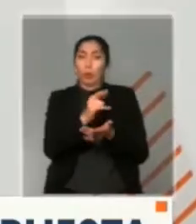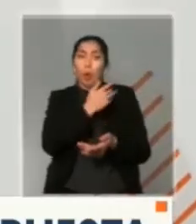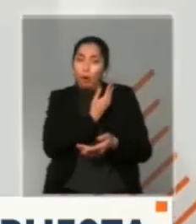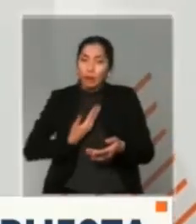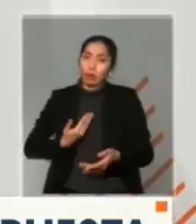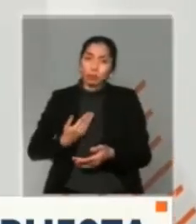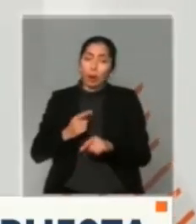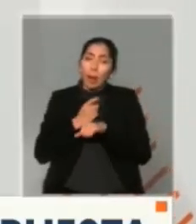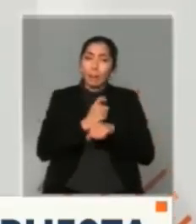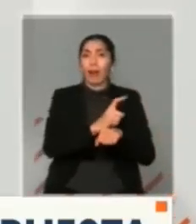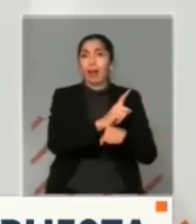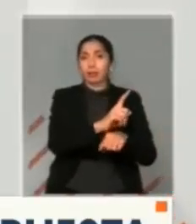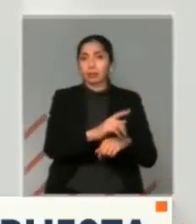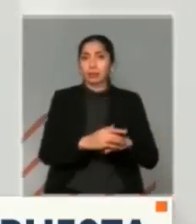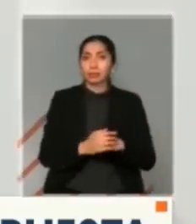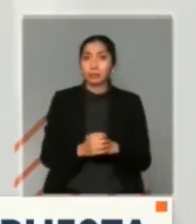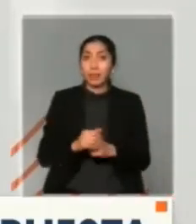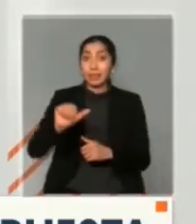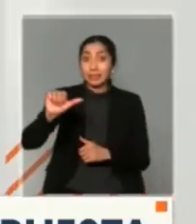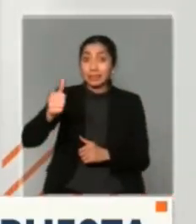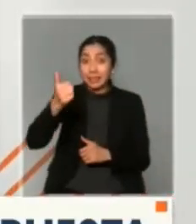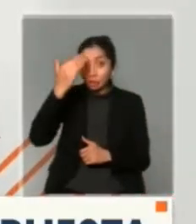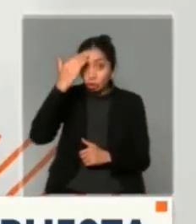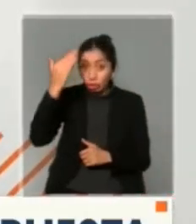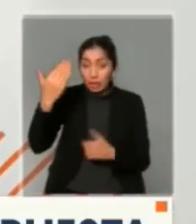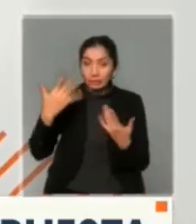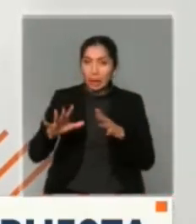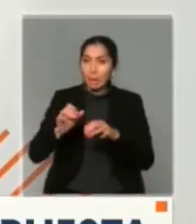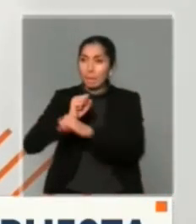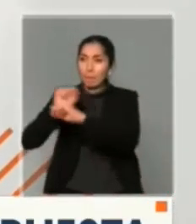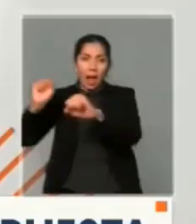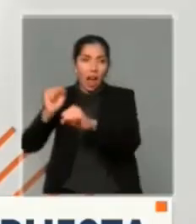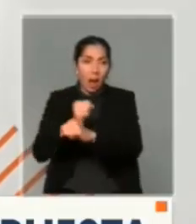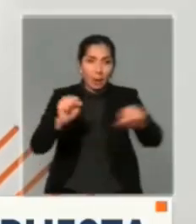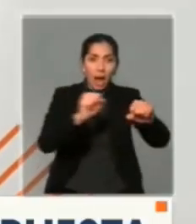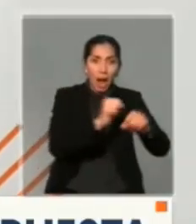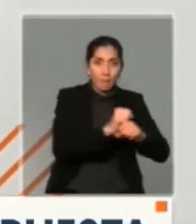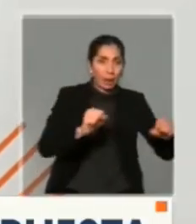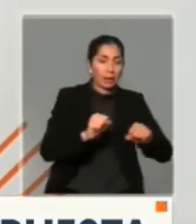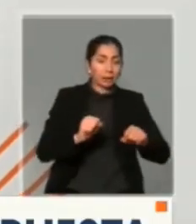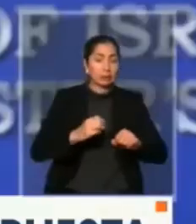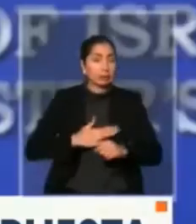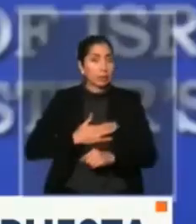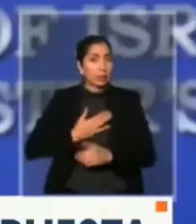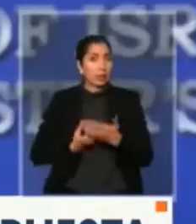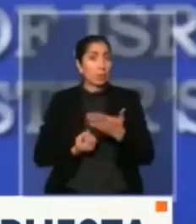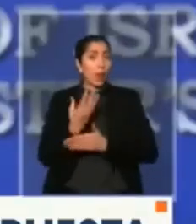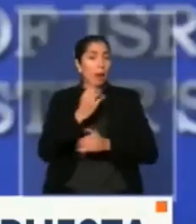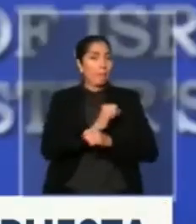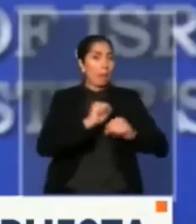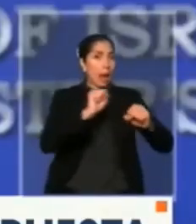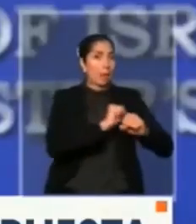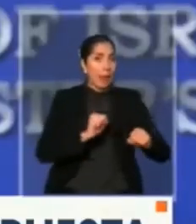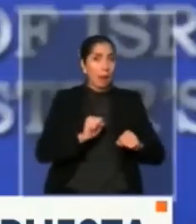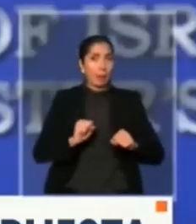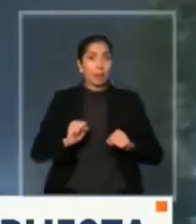de campaña de Donald Trump se basó en una crítica a las estúpidas guerras interminables, haciendo mención, por supuesto,